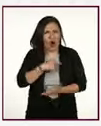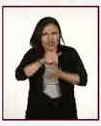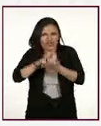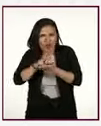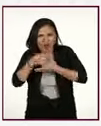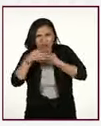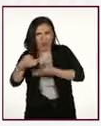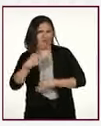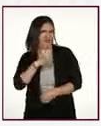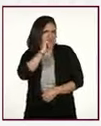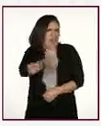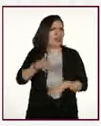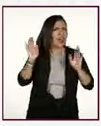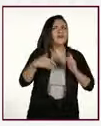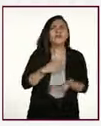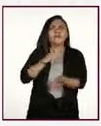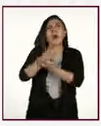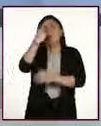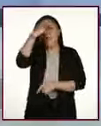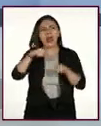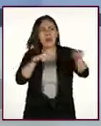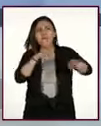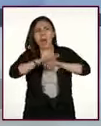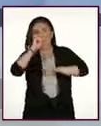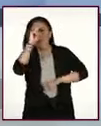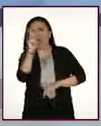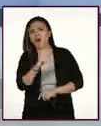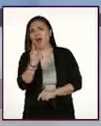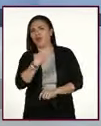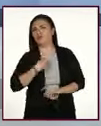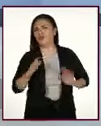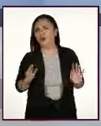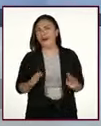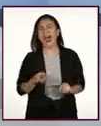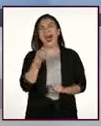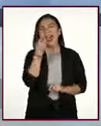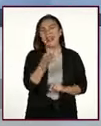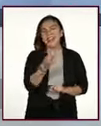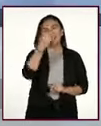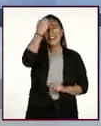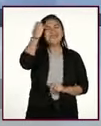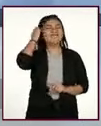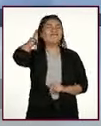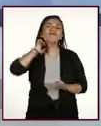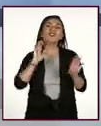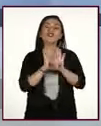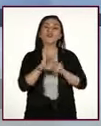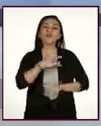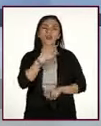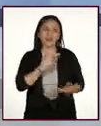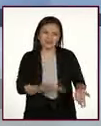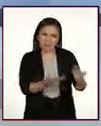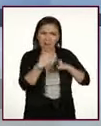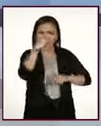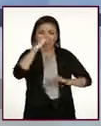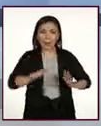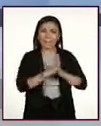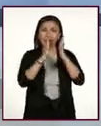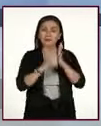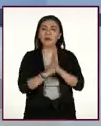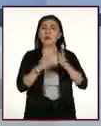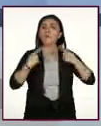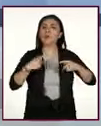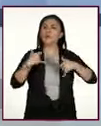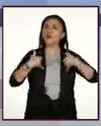qué? Ajá, Claro. ¿no? El vecino está más loco, ¿no? Entonces, este tipo de agencia de participación nos permite que las